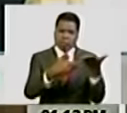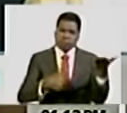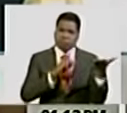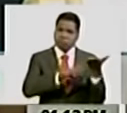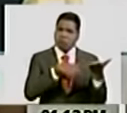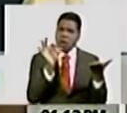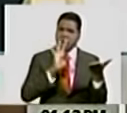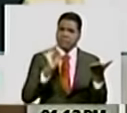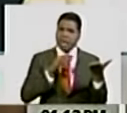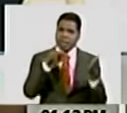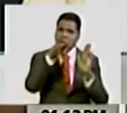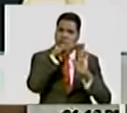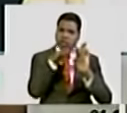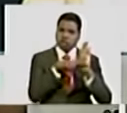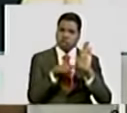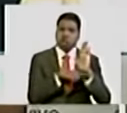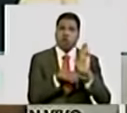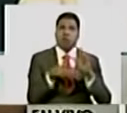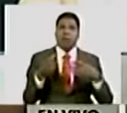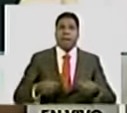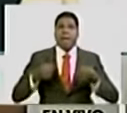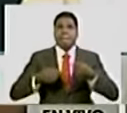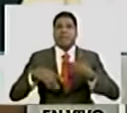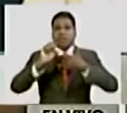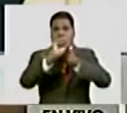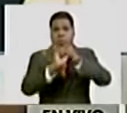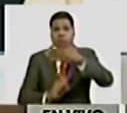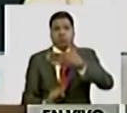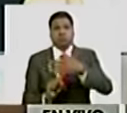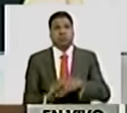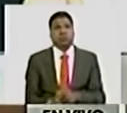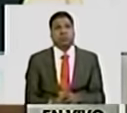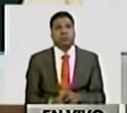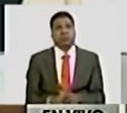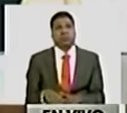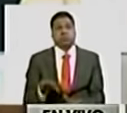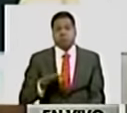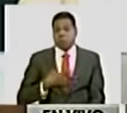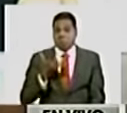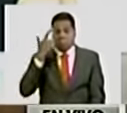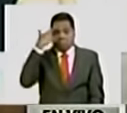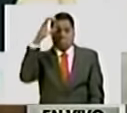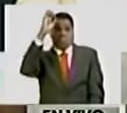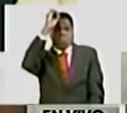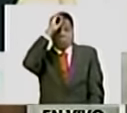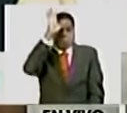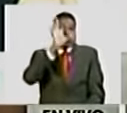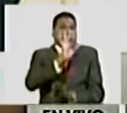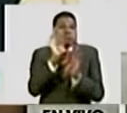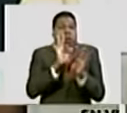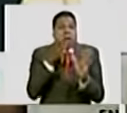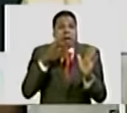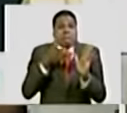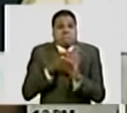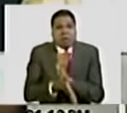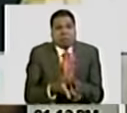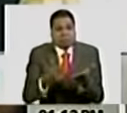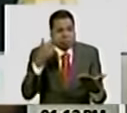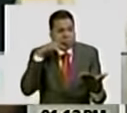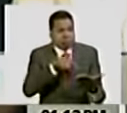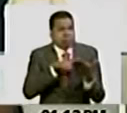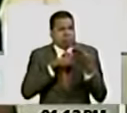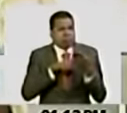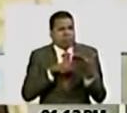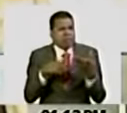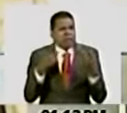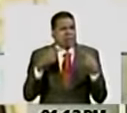conforme a las normas del Mercosur y por lo tanto no podemos darnos por notificados de lo que se pretende hacer, que no es